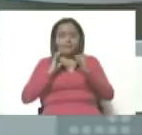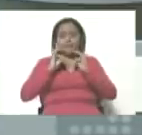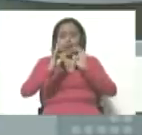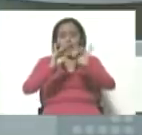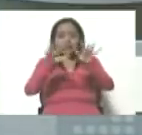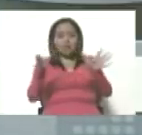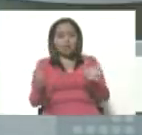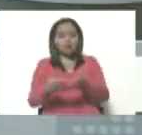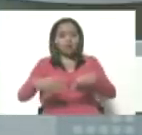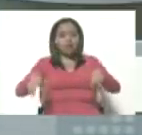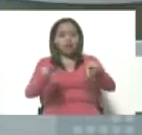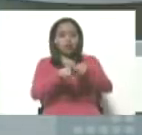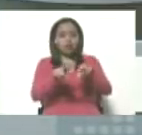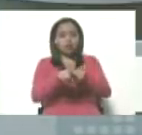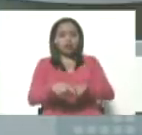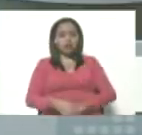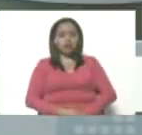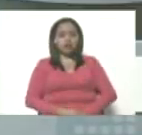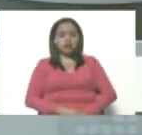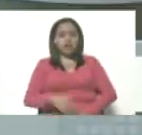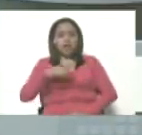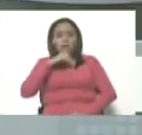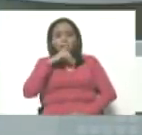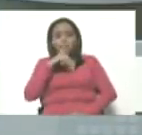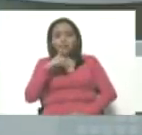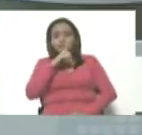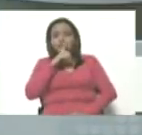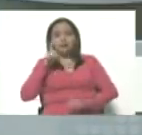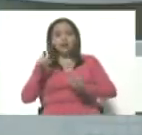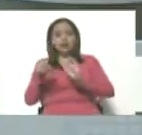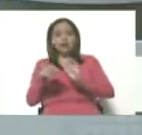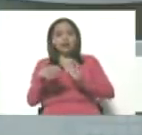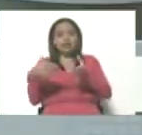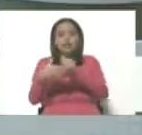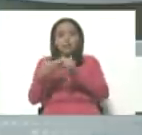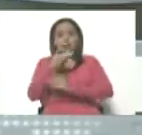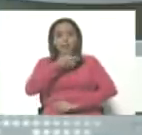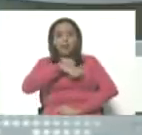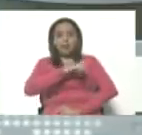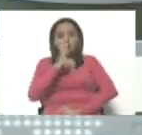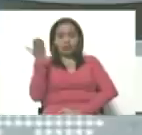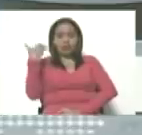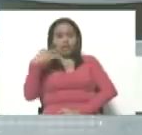estas características, desde la mal llamada gripe española de